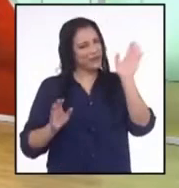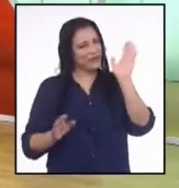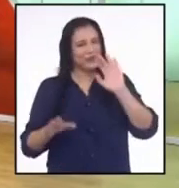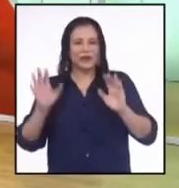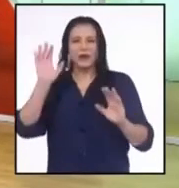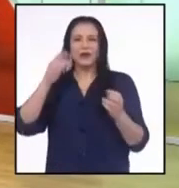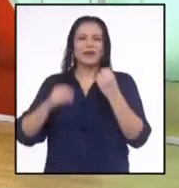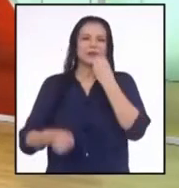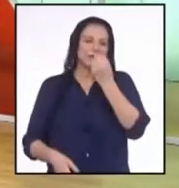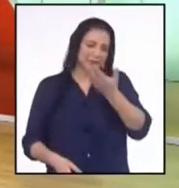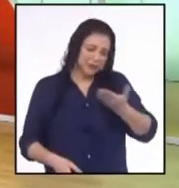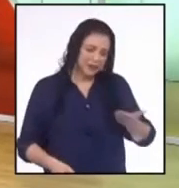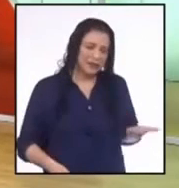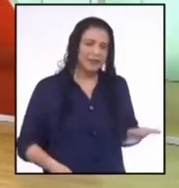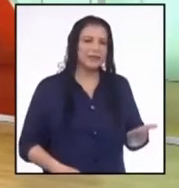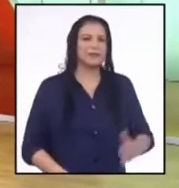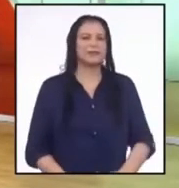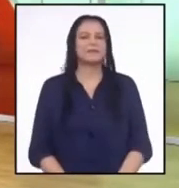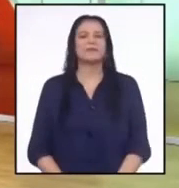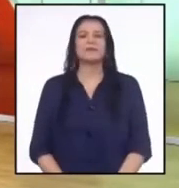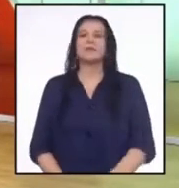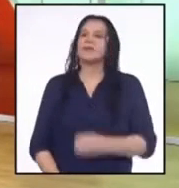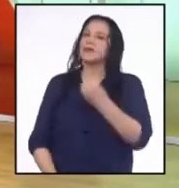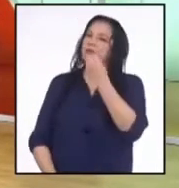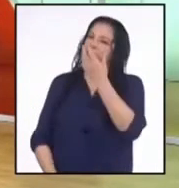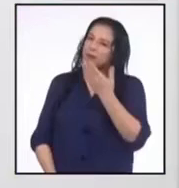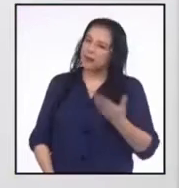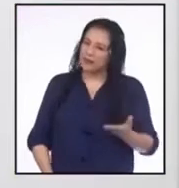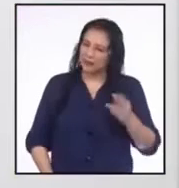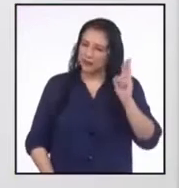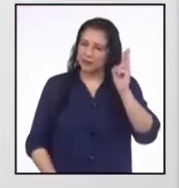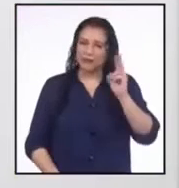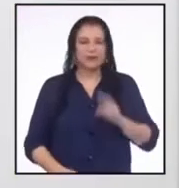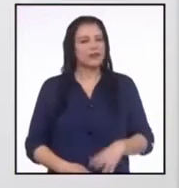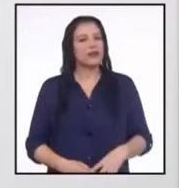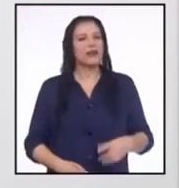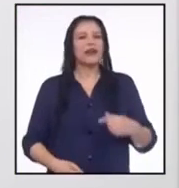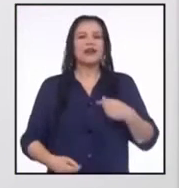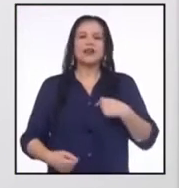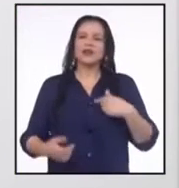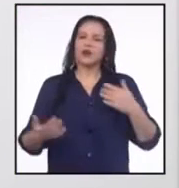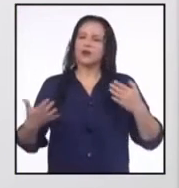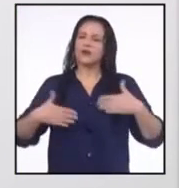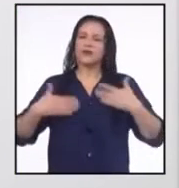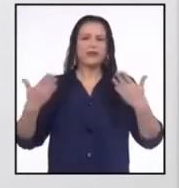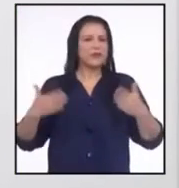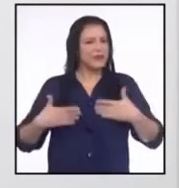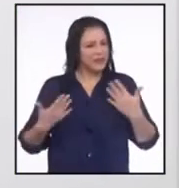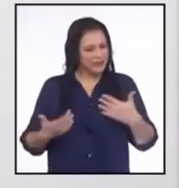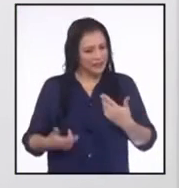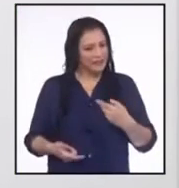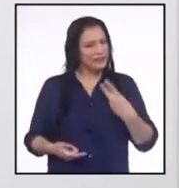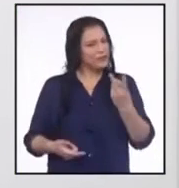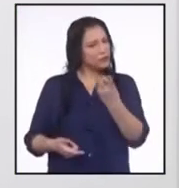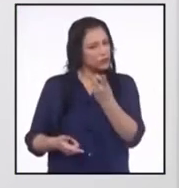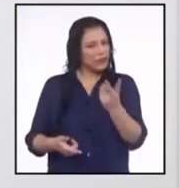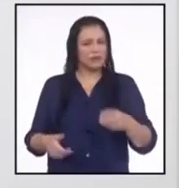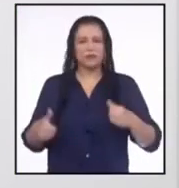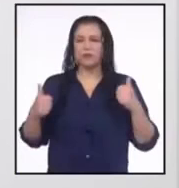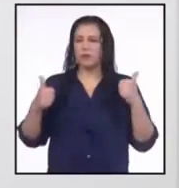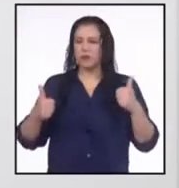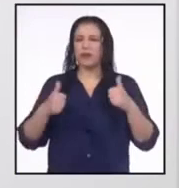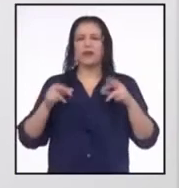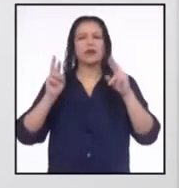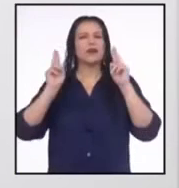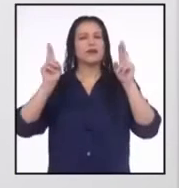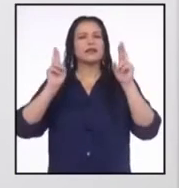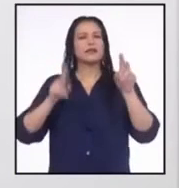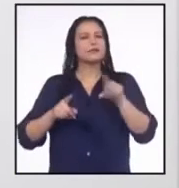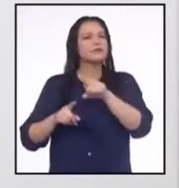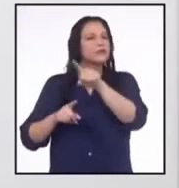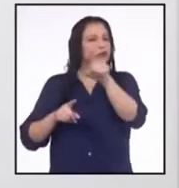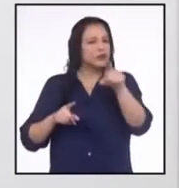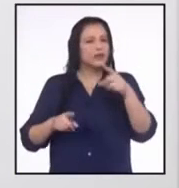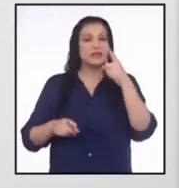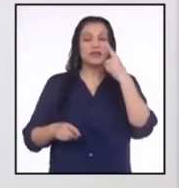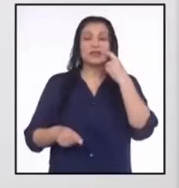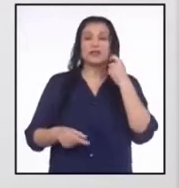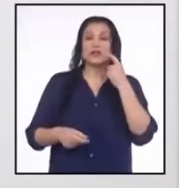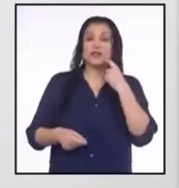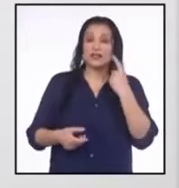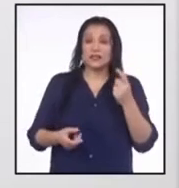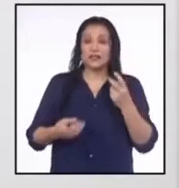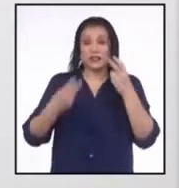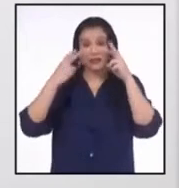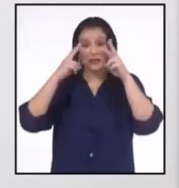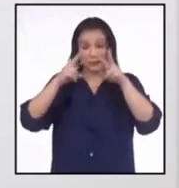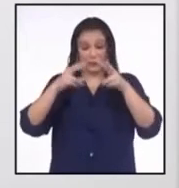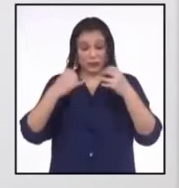profesora, bienvenida. Bienvenida, profesora. Me da mucha alegría ver que se encuentran bien y espero que todas las chicas y chicos